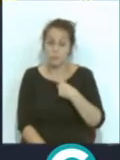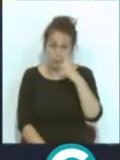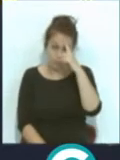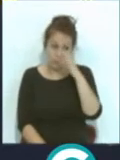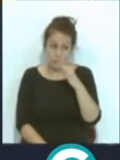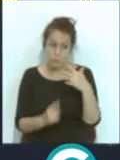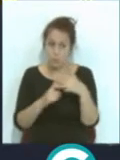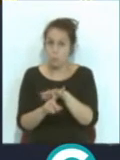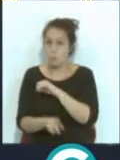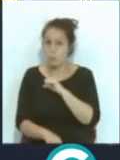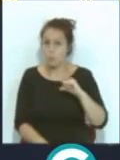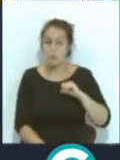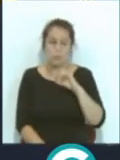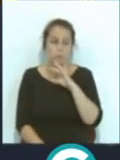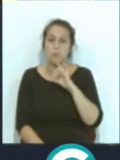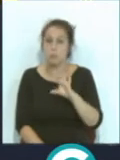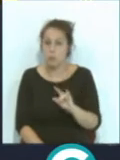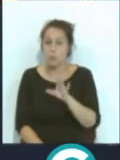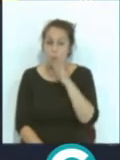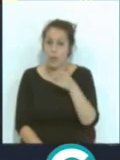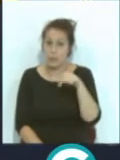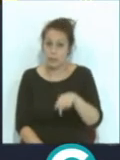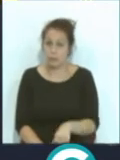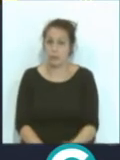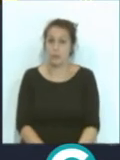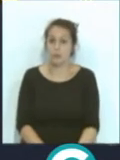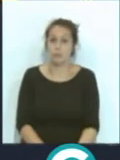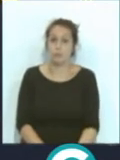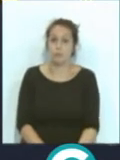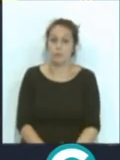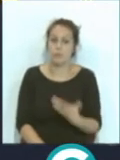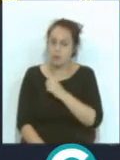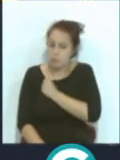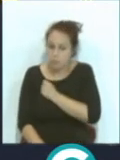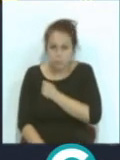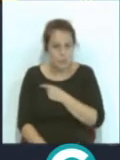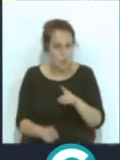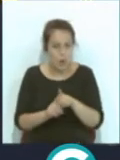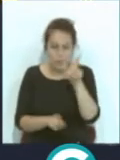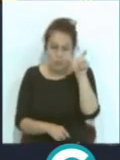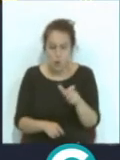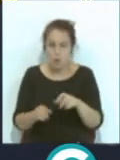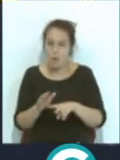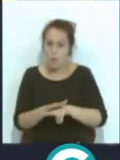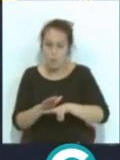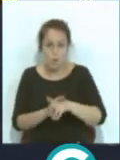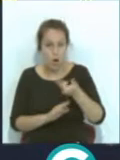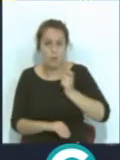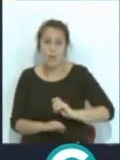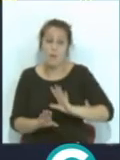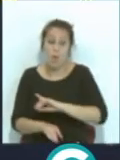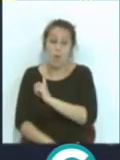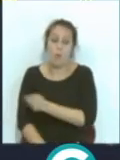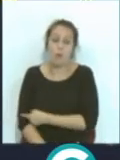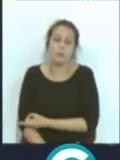situación personal sí está contento porque aquí se le aprecia como persona, como futbolista, pero